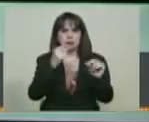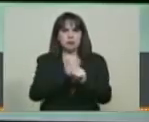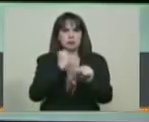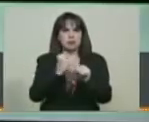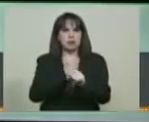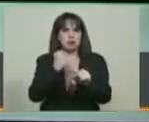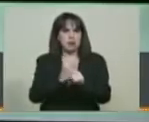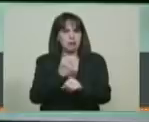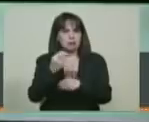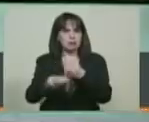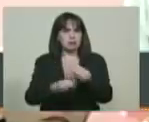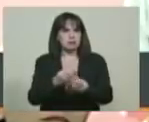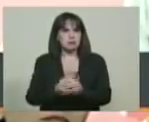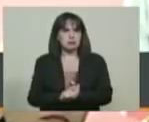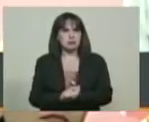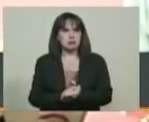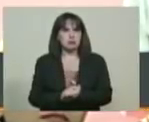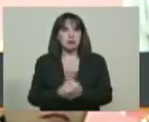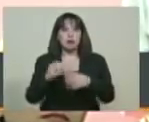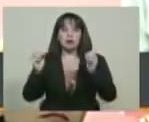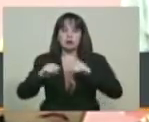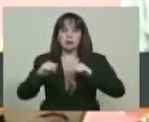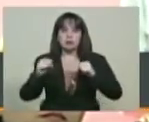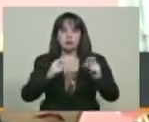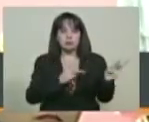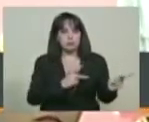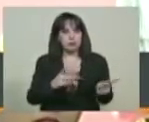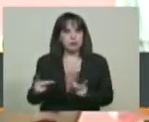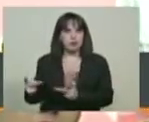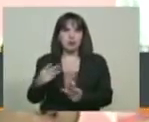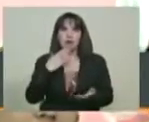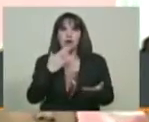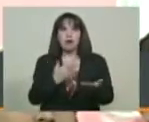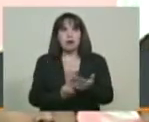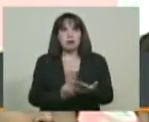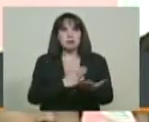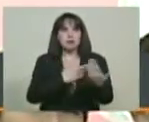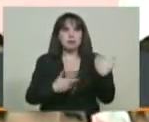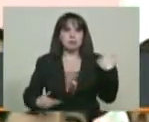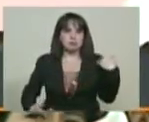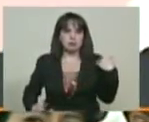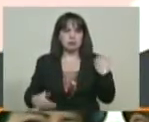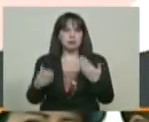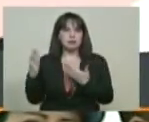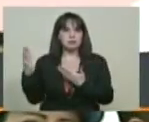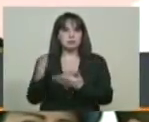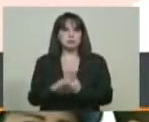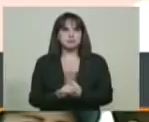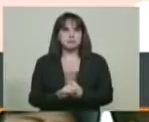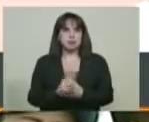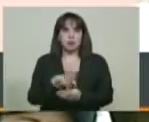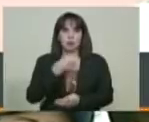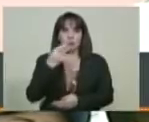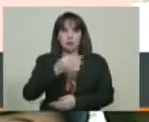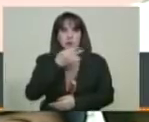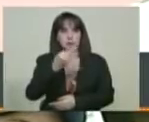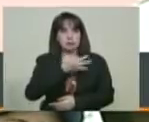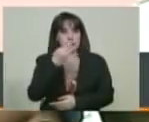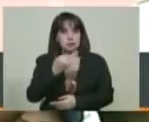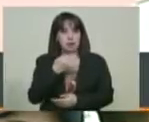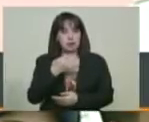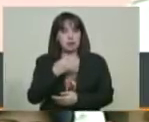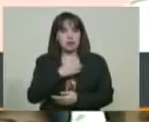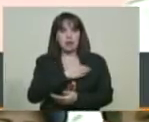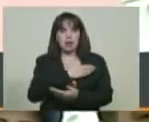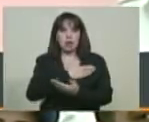haciendo, ¿verdad? Claro que sí, presidente. Bueno, bienvenido, pues. Gracias, presidente. Como le decía, buenas tardes. de parte de